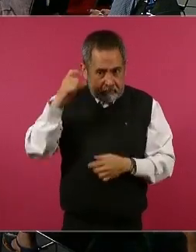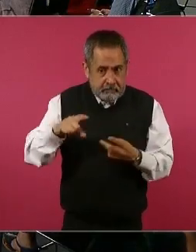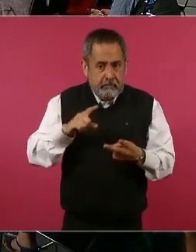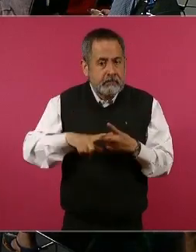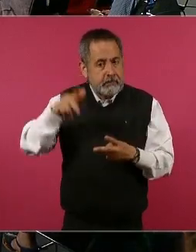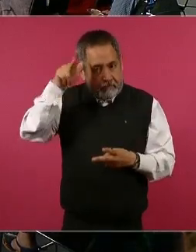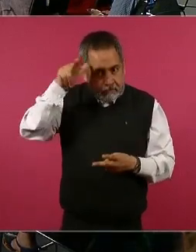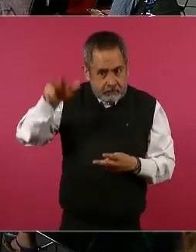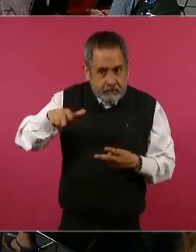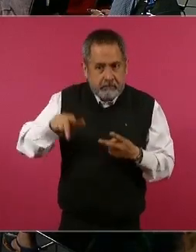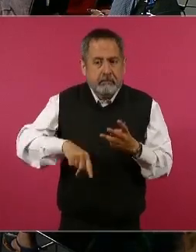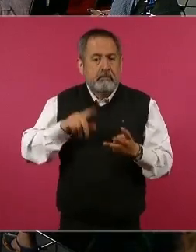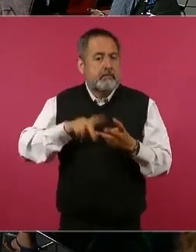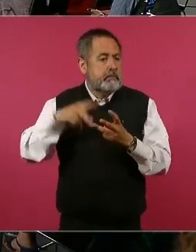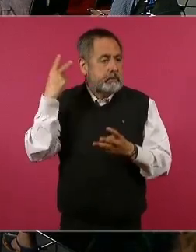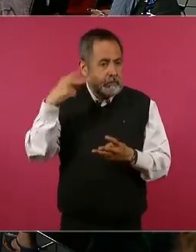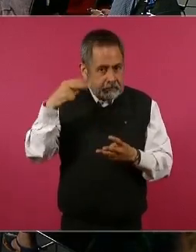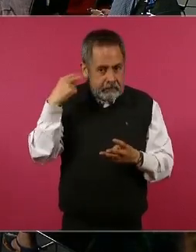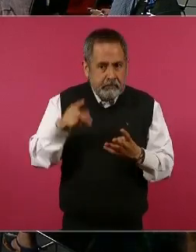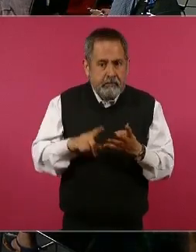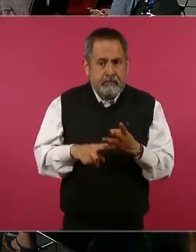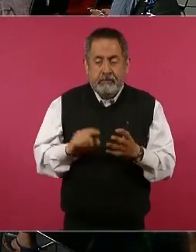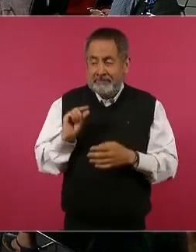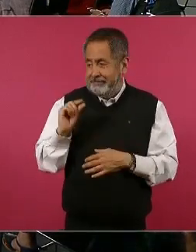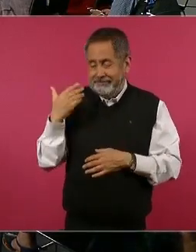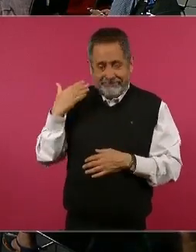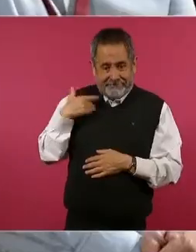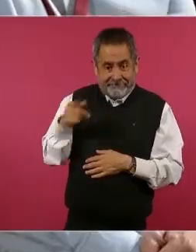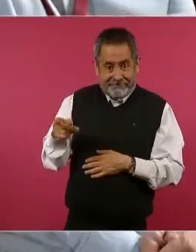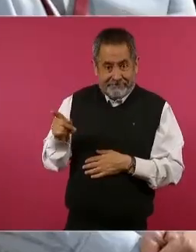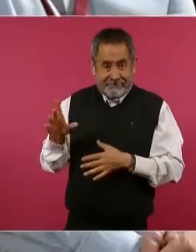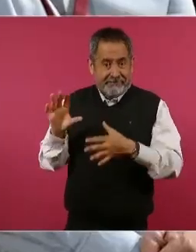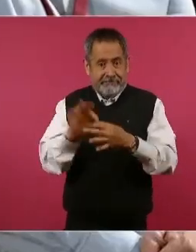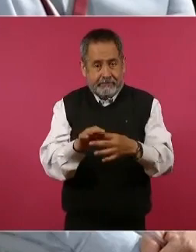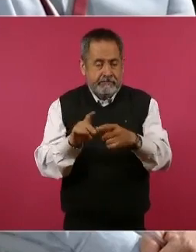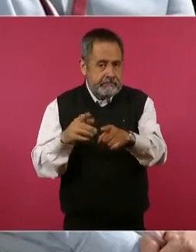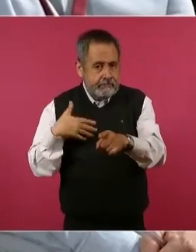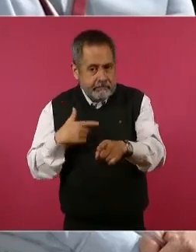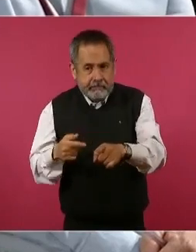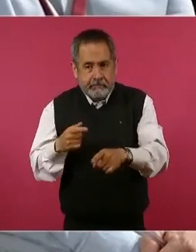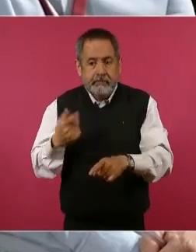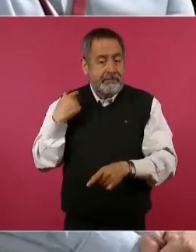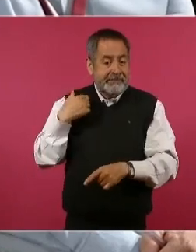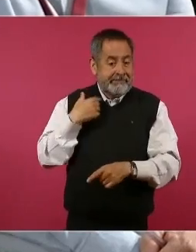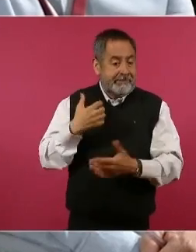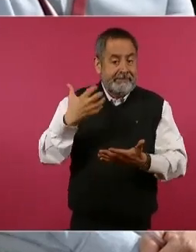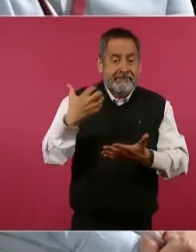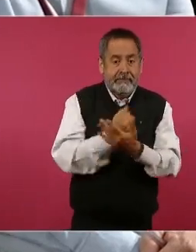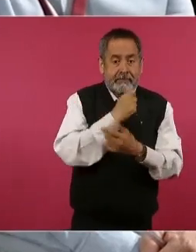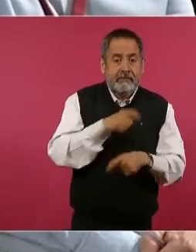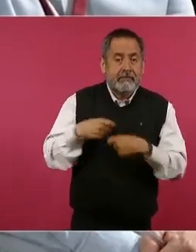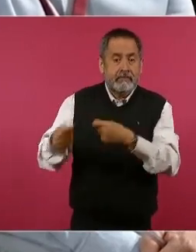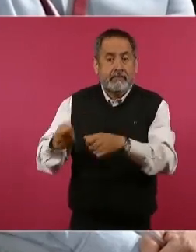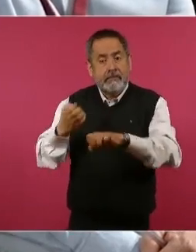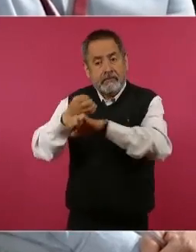de Hidalgo, de Veracruz y recientemente se acaba, tenemos entendido, de aprobar una licitación en el Estado de México.